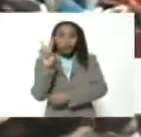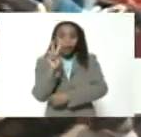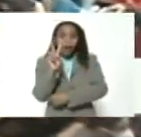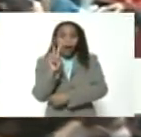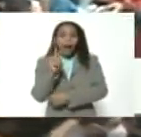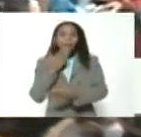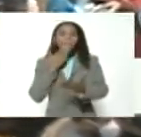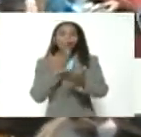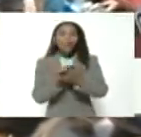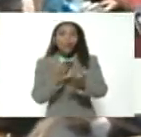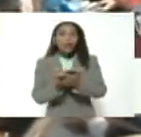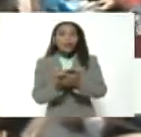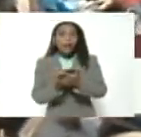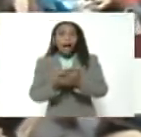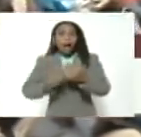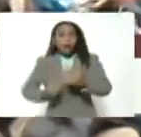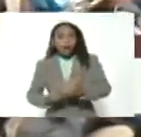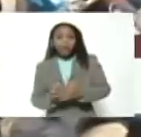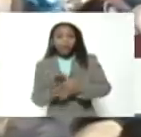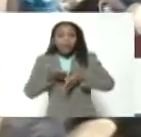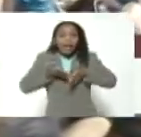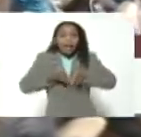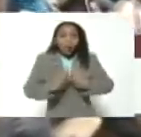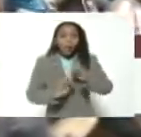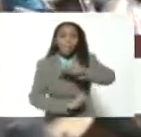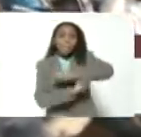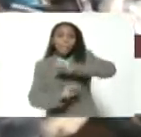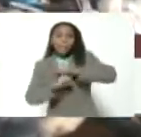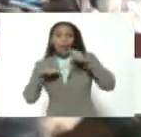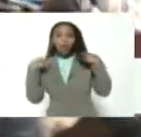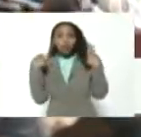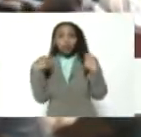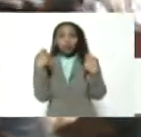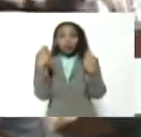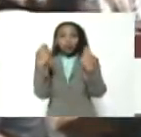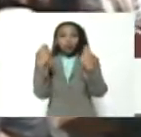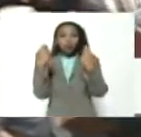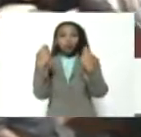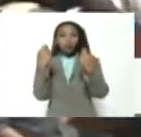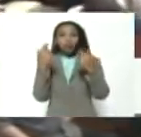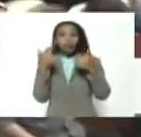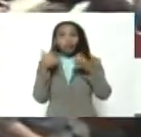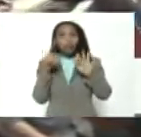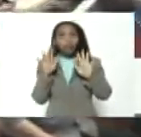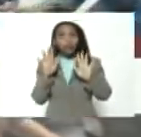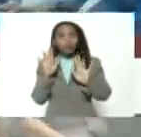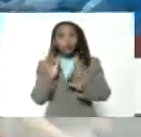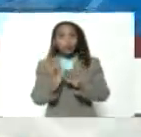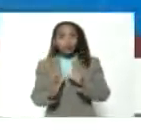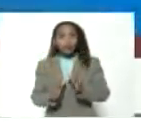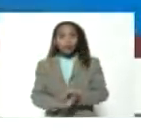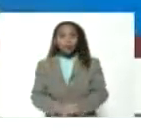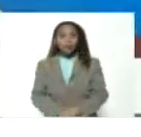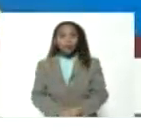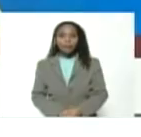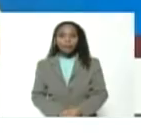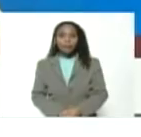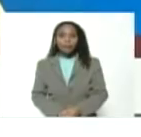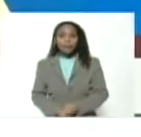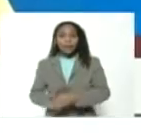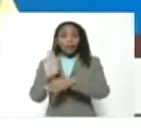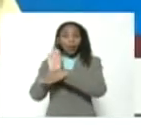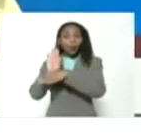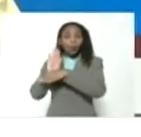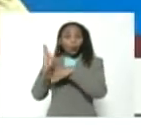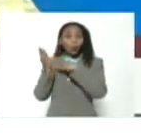las propuestas que han surgido desde las bases populares, justamente. Por si acaso. Y que cuidarse,